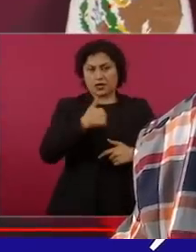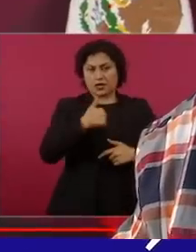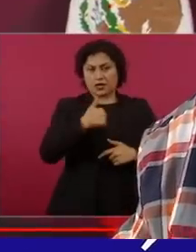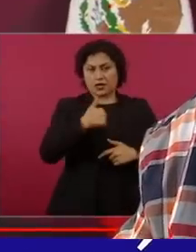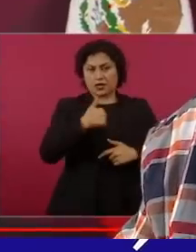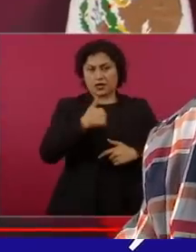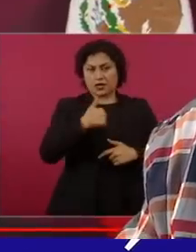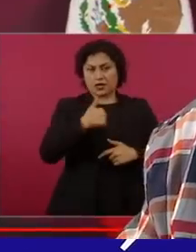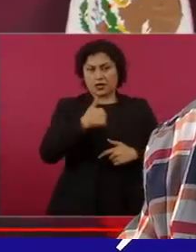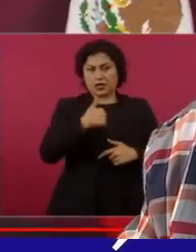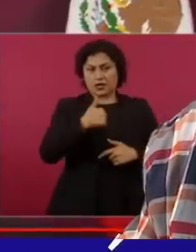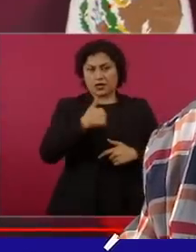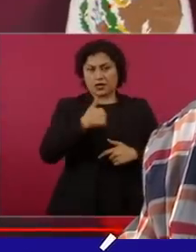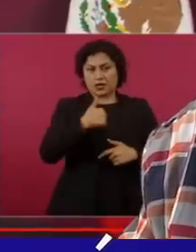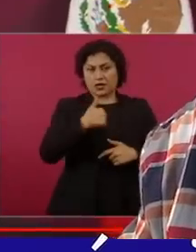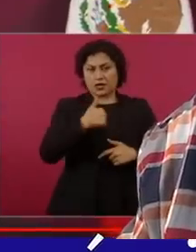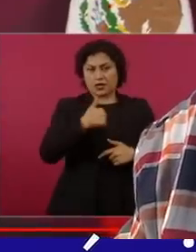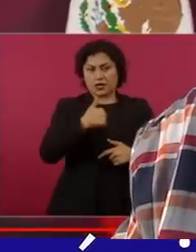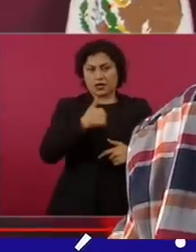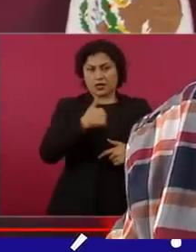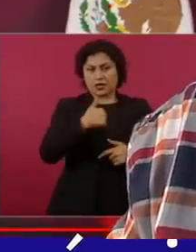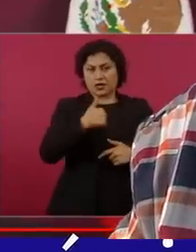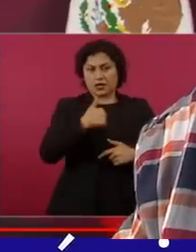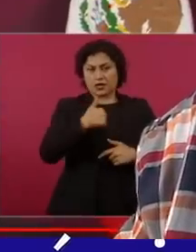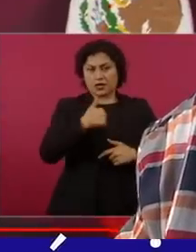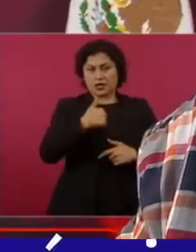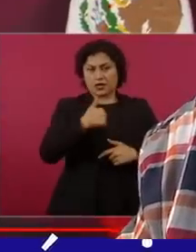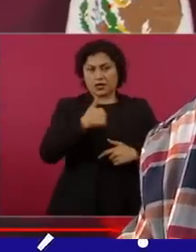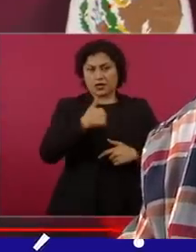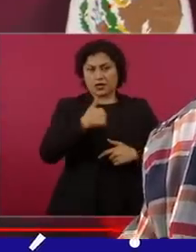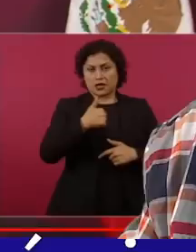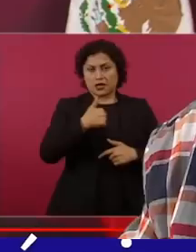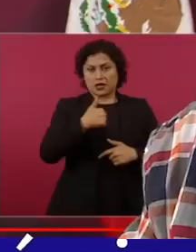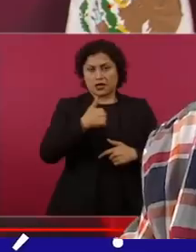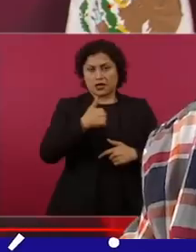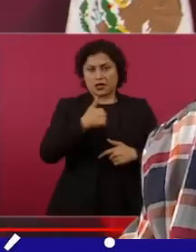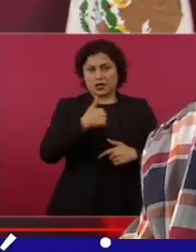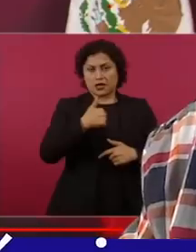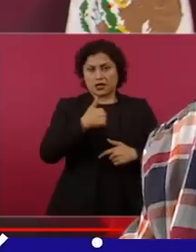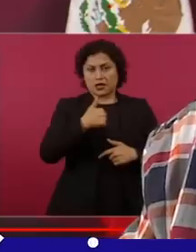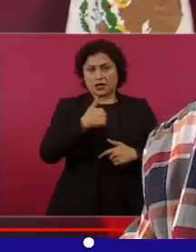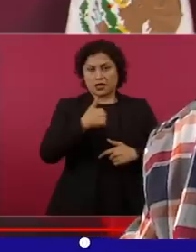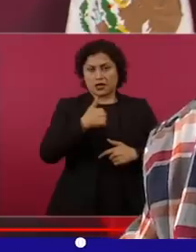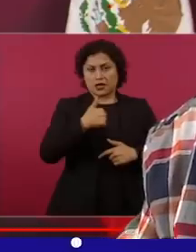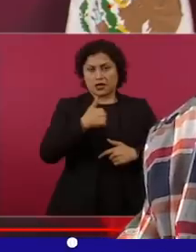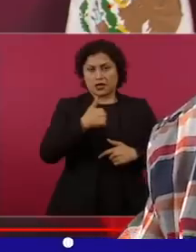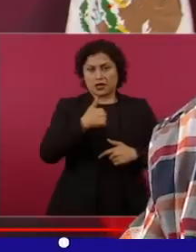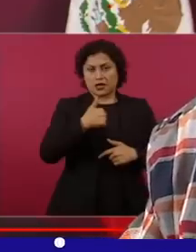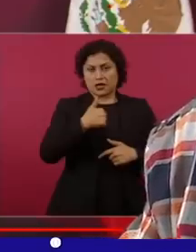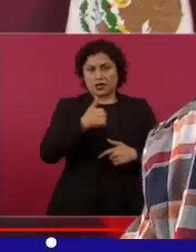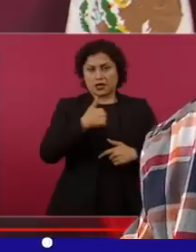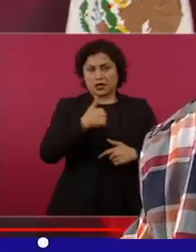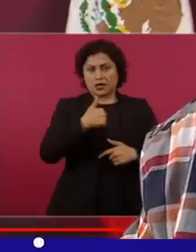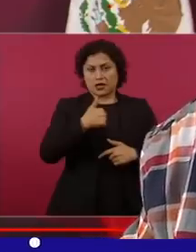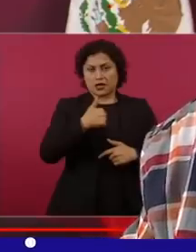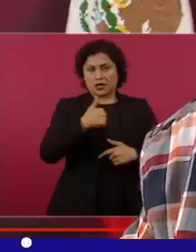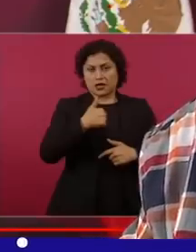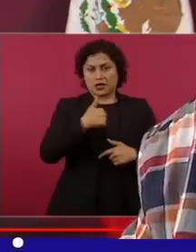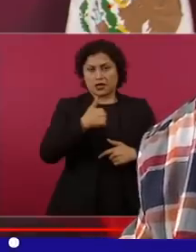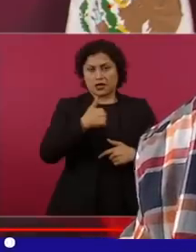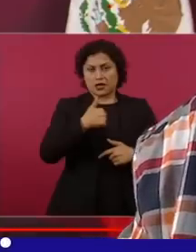El periodista que está escribiendo la pregunta le dice, ¿traicionó la vicepresidenta? Y él le dice, no, yo no puedo decir